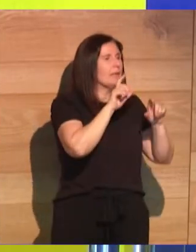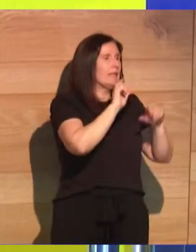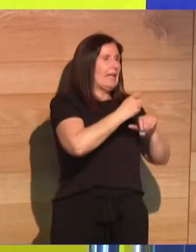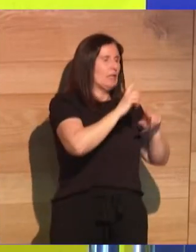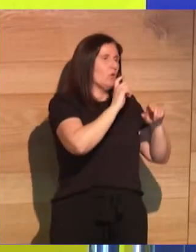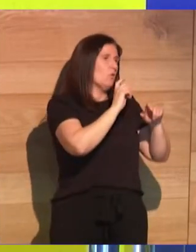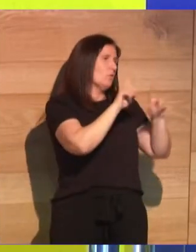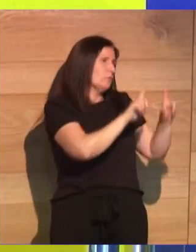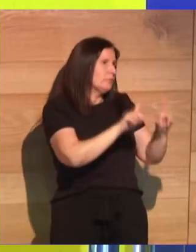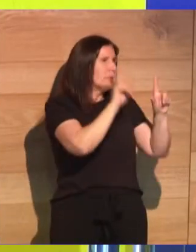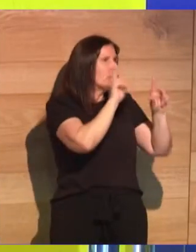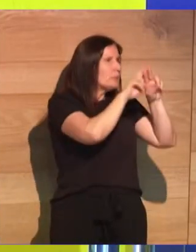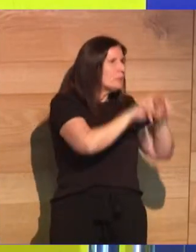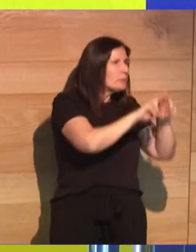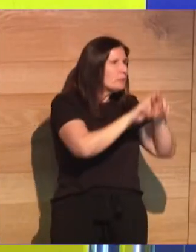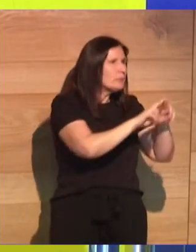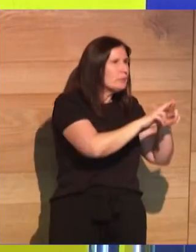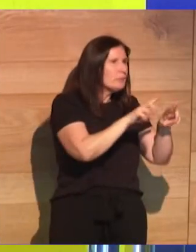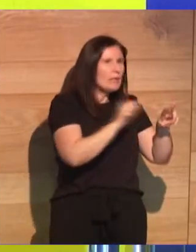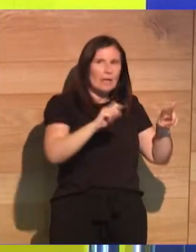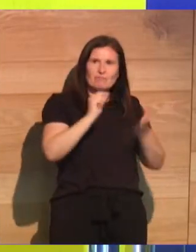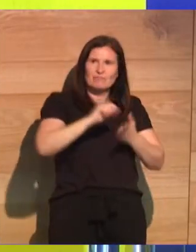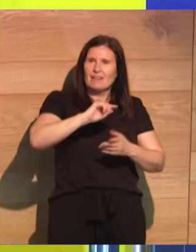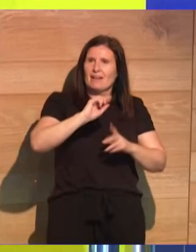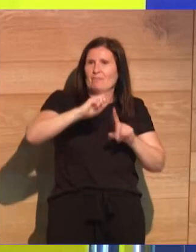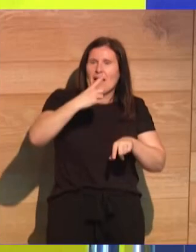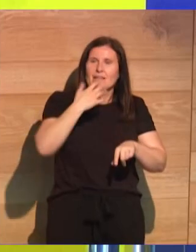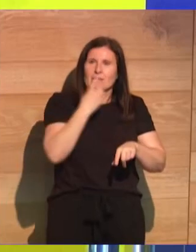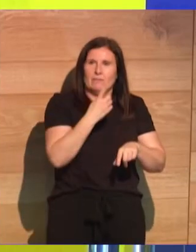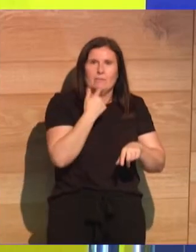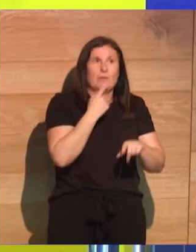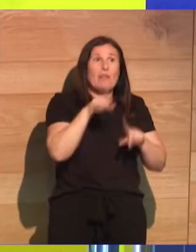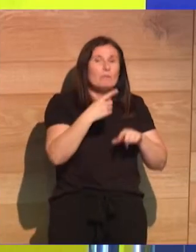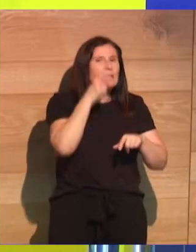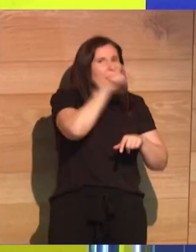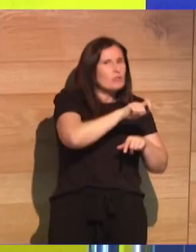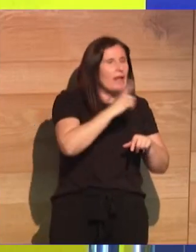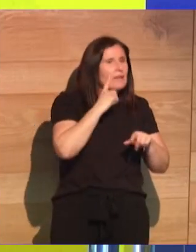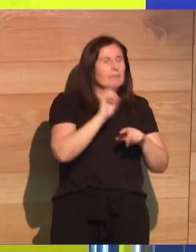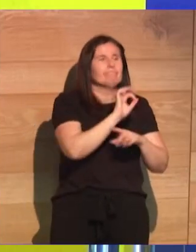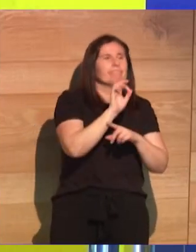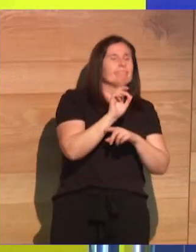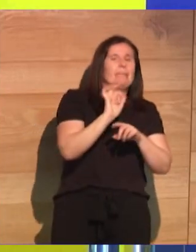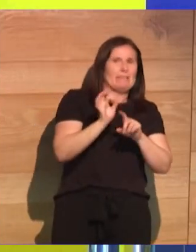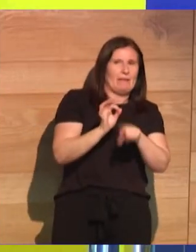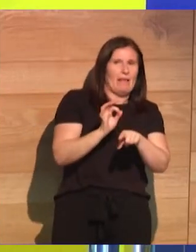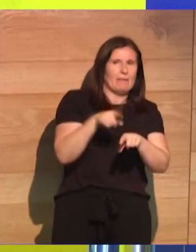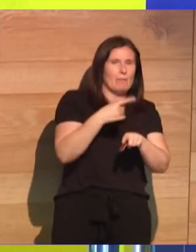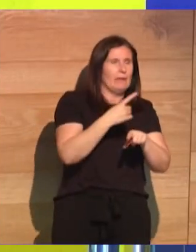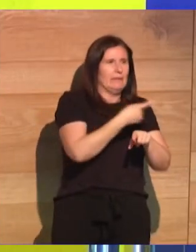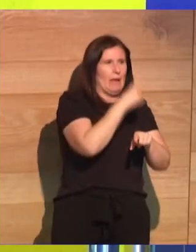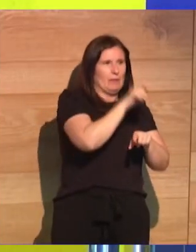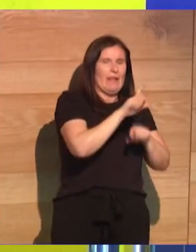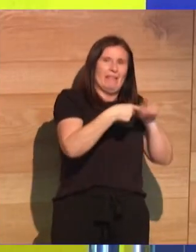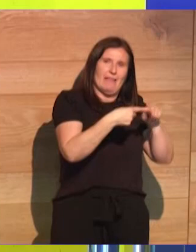Eso sí, luego tendrá que haber una persona diciendo ¿es cáncer o no es cáncer? Pero no pasa nada. ¿Cuál es el